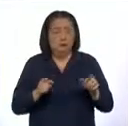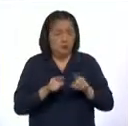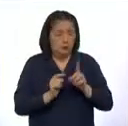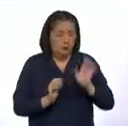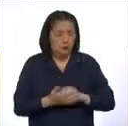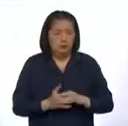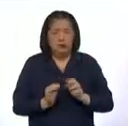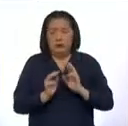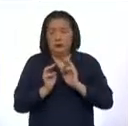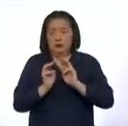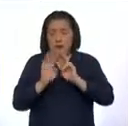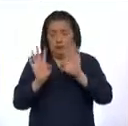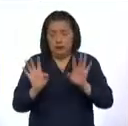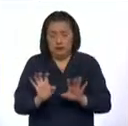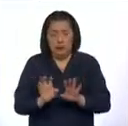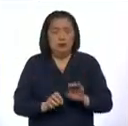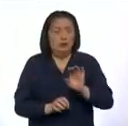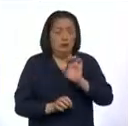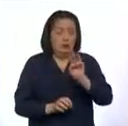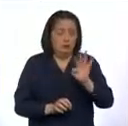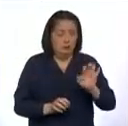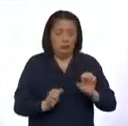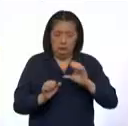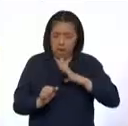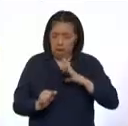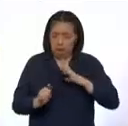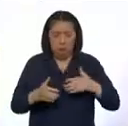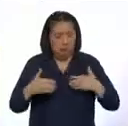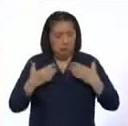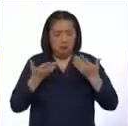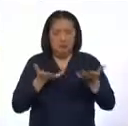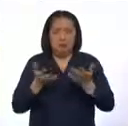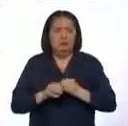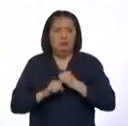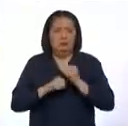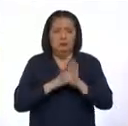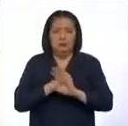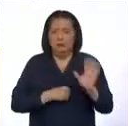a través de la web. Estamos prestos para servir a la comunidad, porque Defensa Civil es tarea de todos.